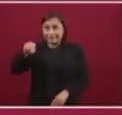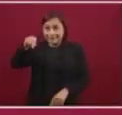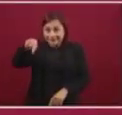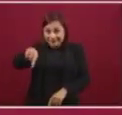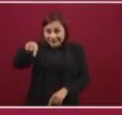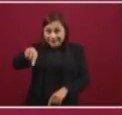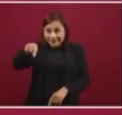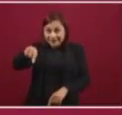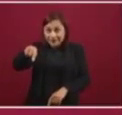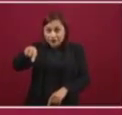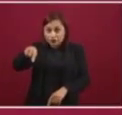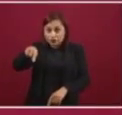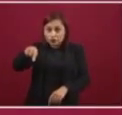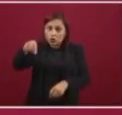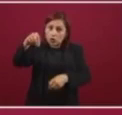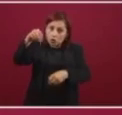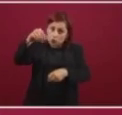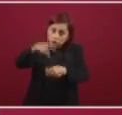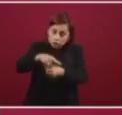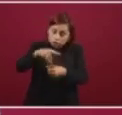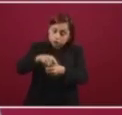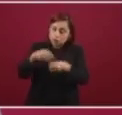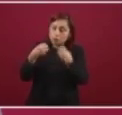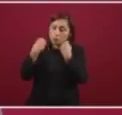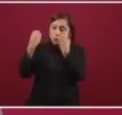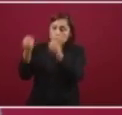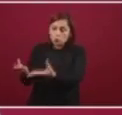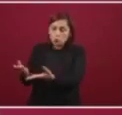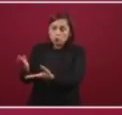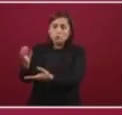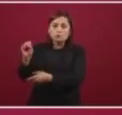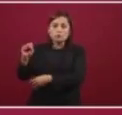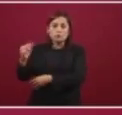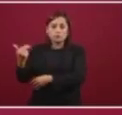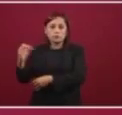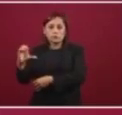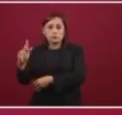aportado. Entonces,